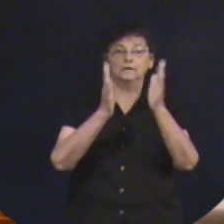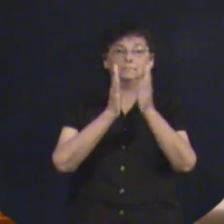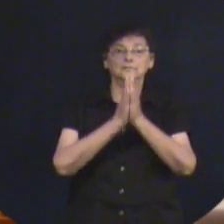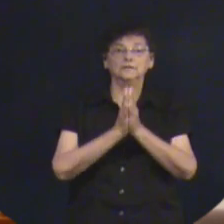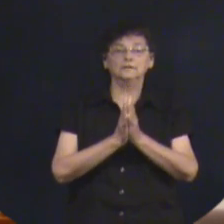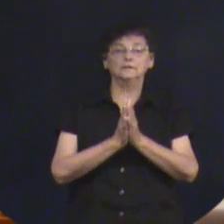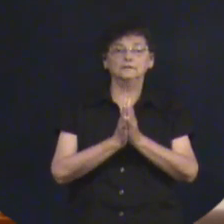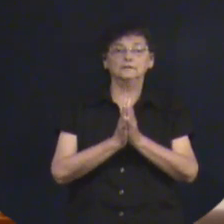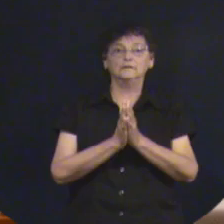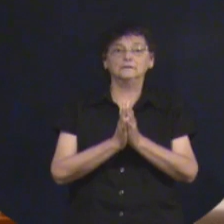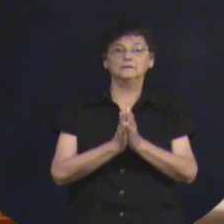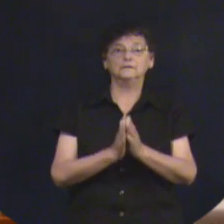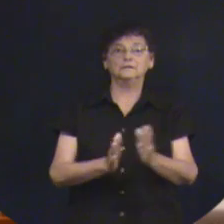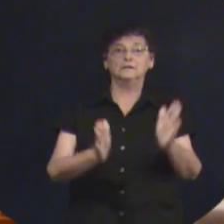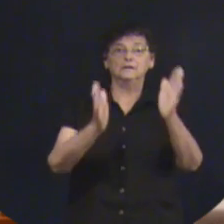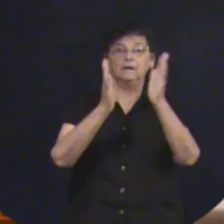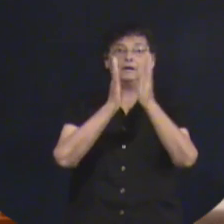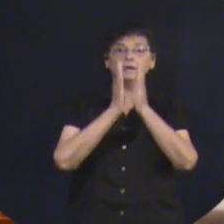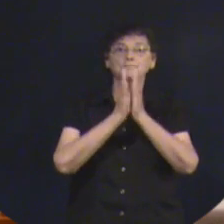amén,